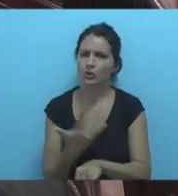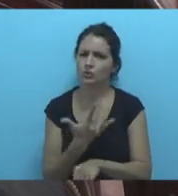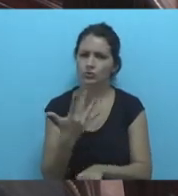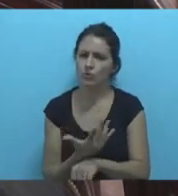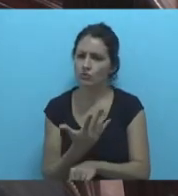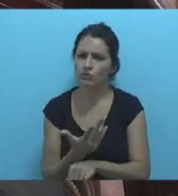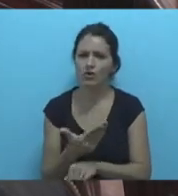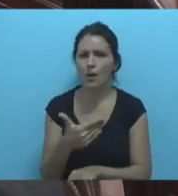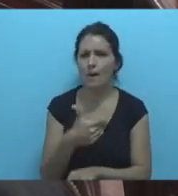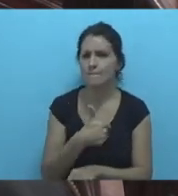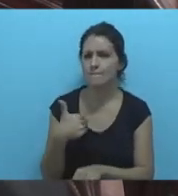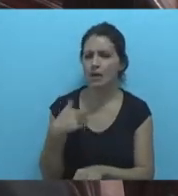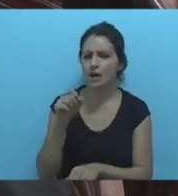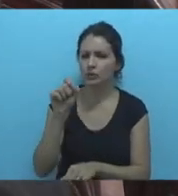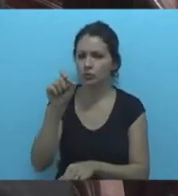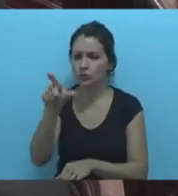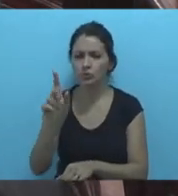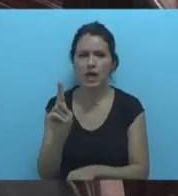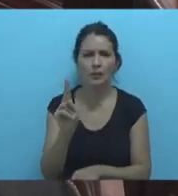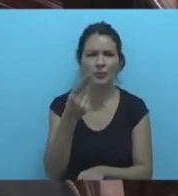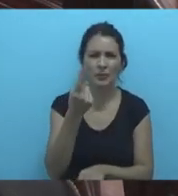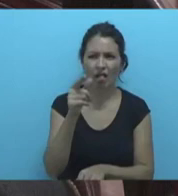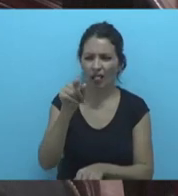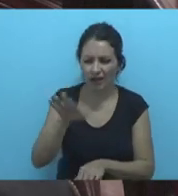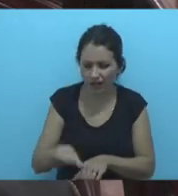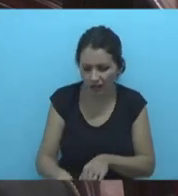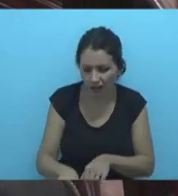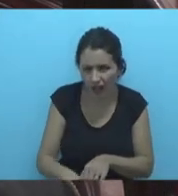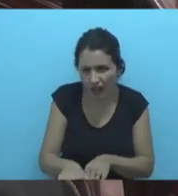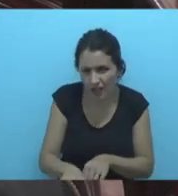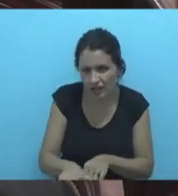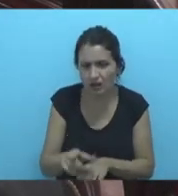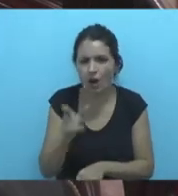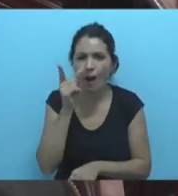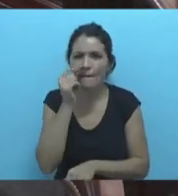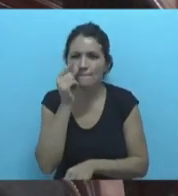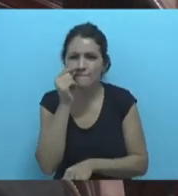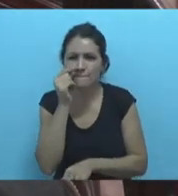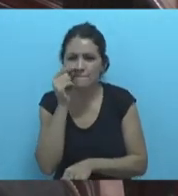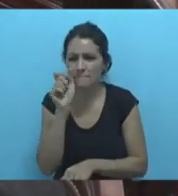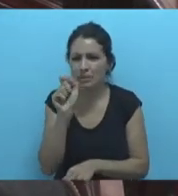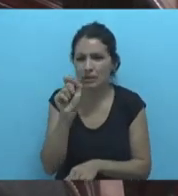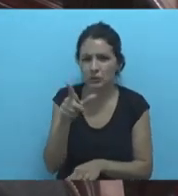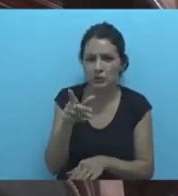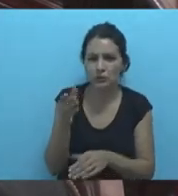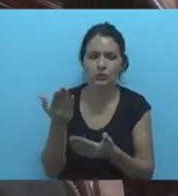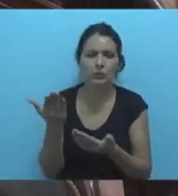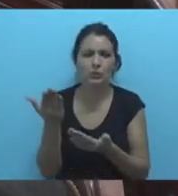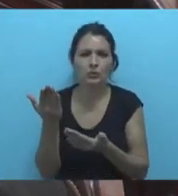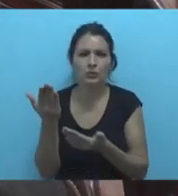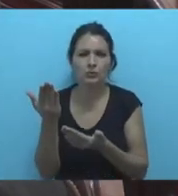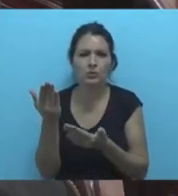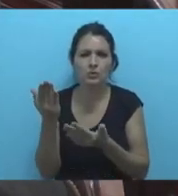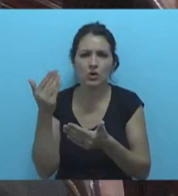en un internado en la ciudad de Recreo, justamente porque en ese momento entendió que por ser homosexual